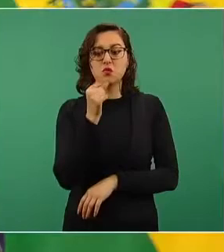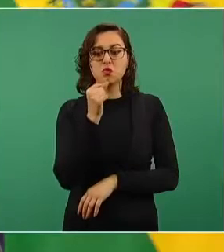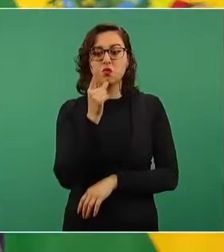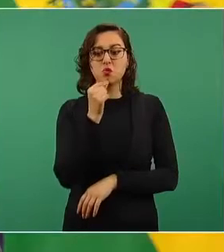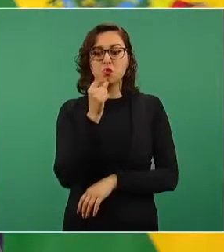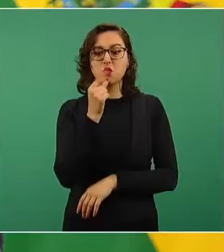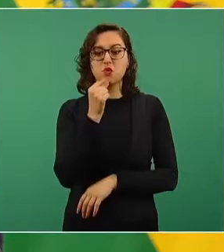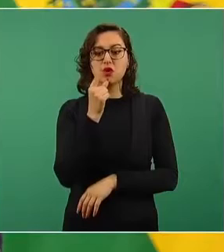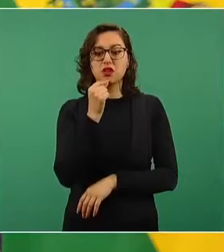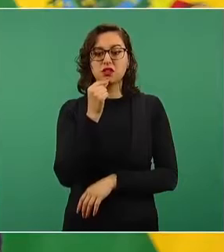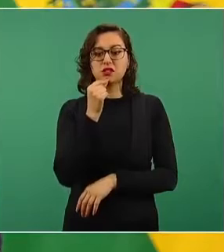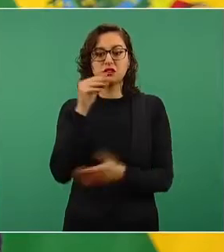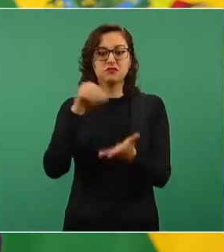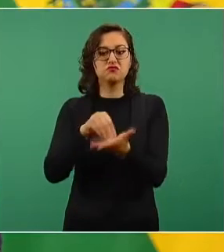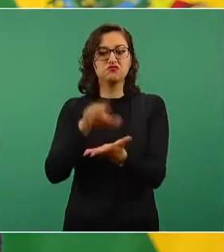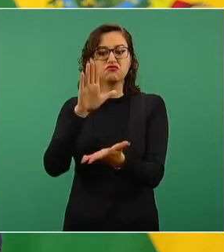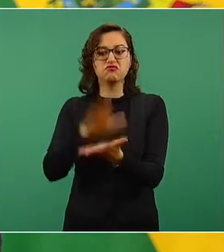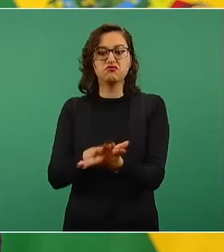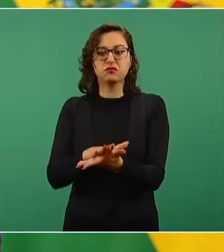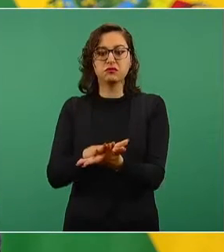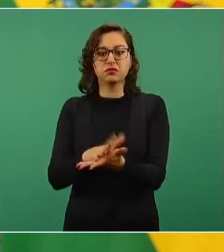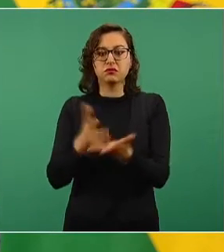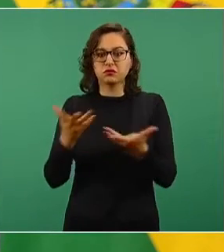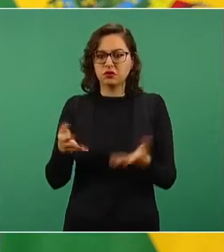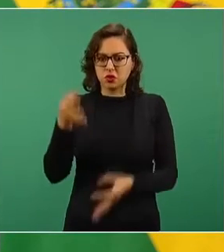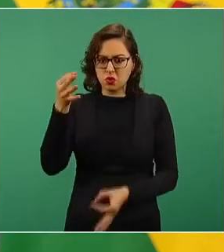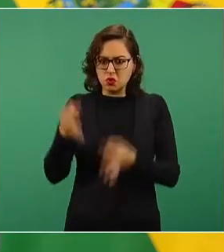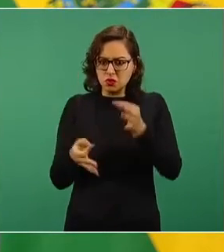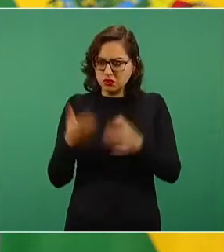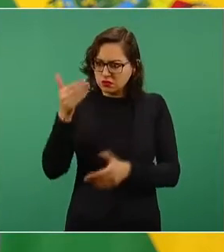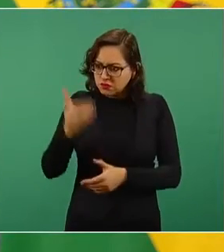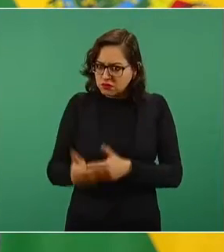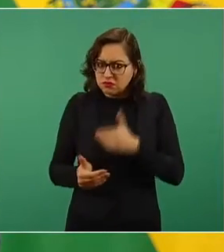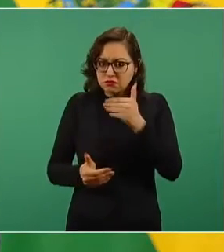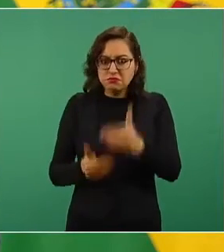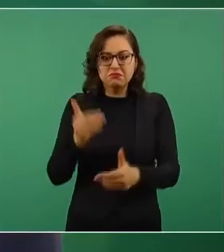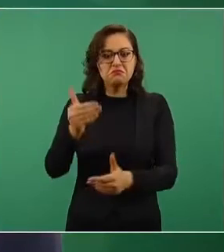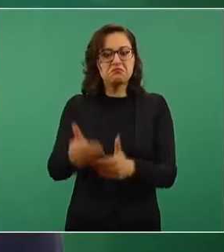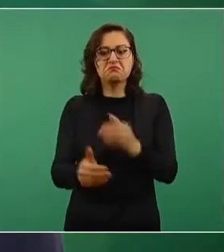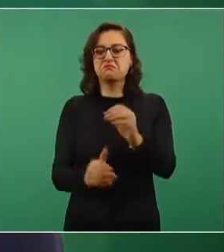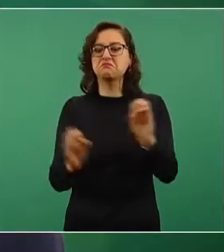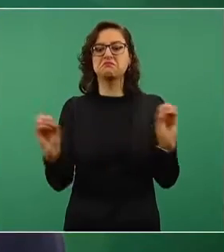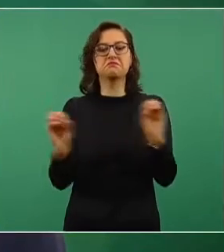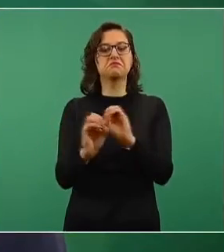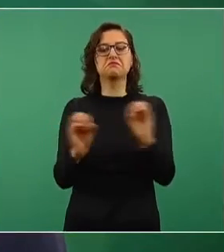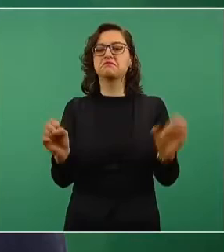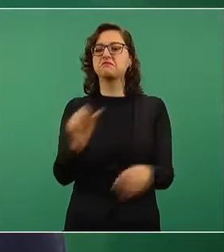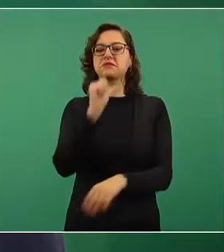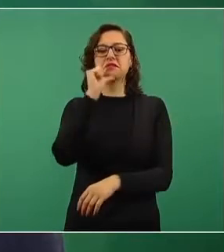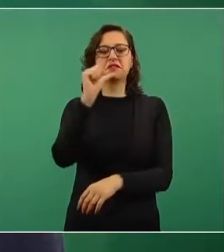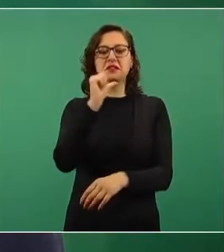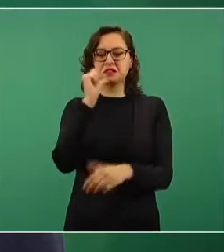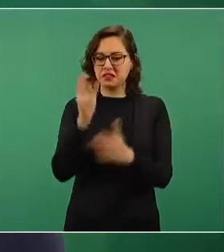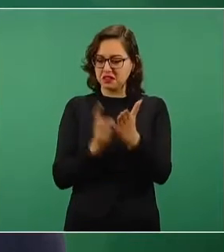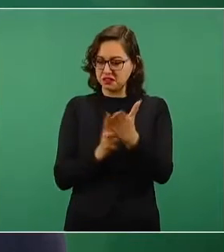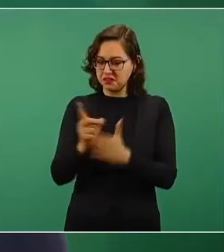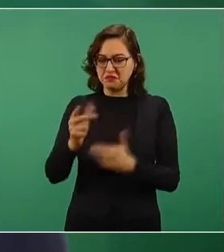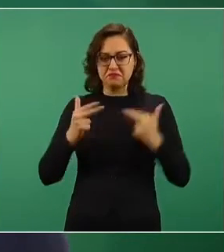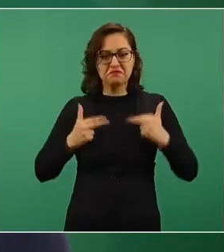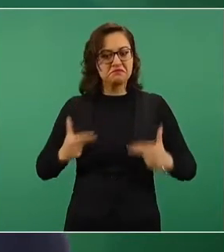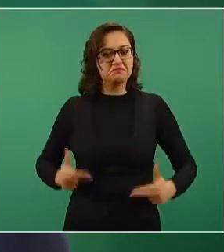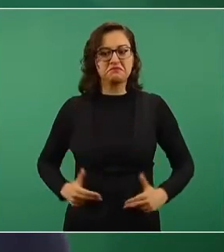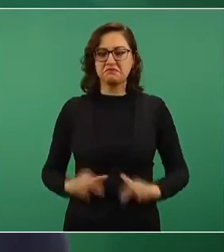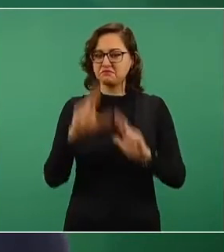No se respetaron ahí debidos procesos, no se respetaron ahí derechos humanos.